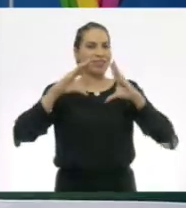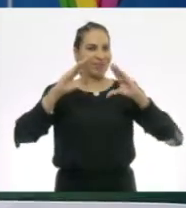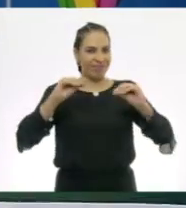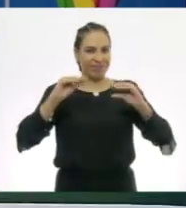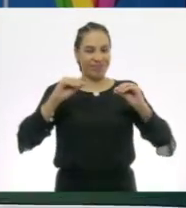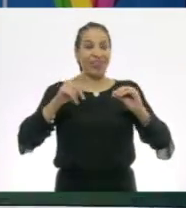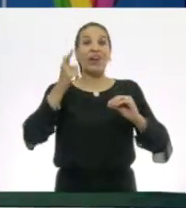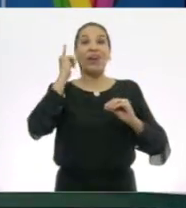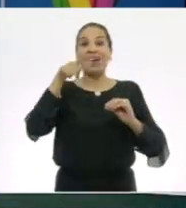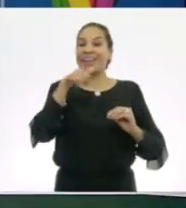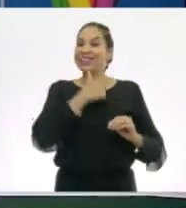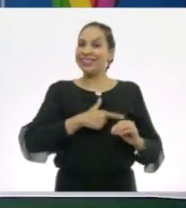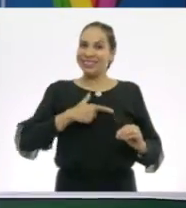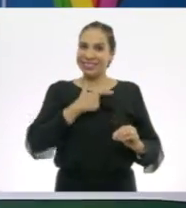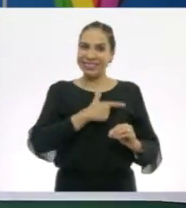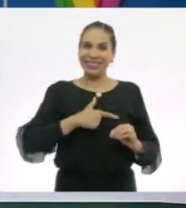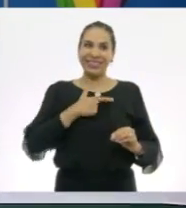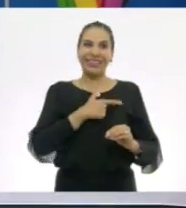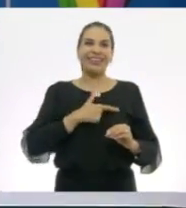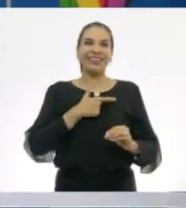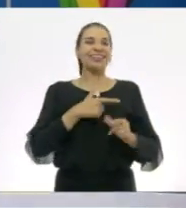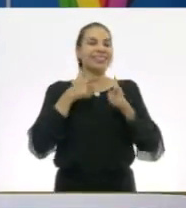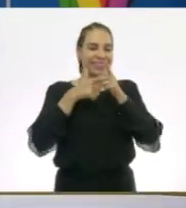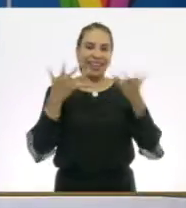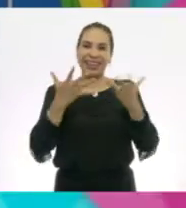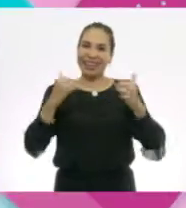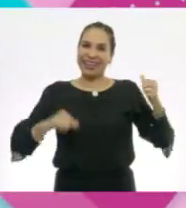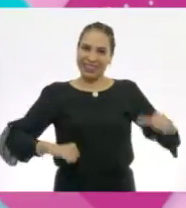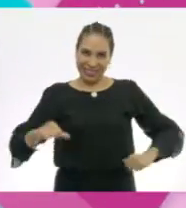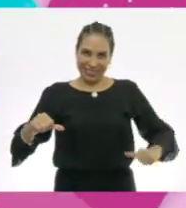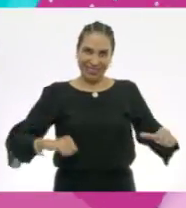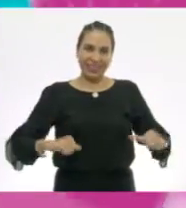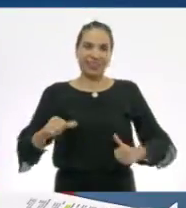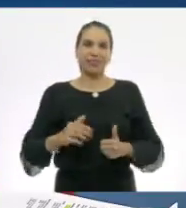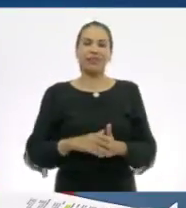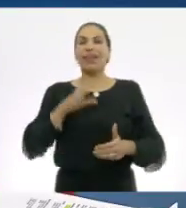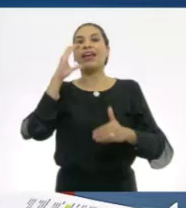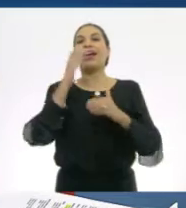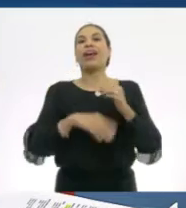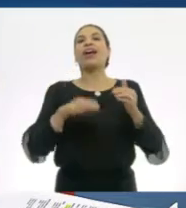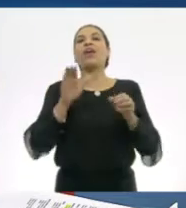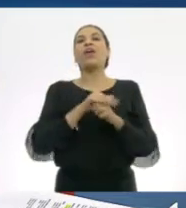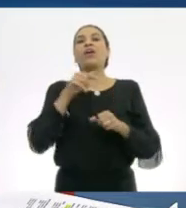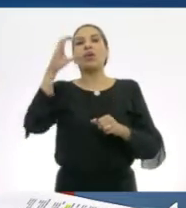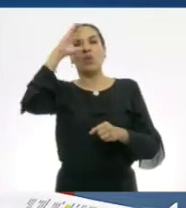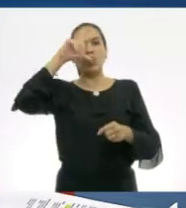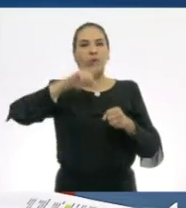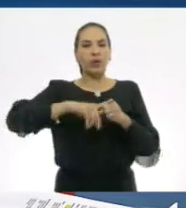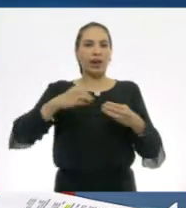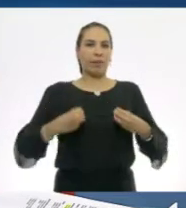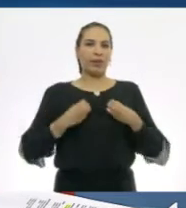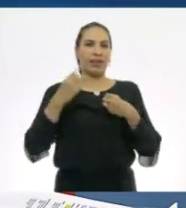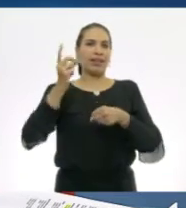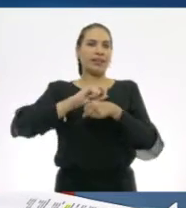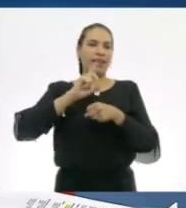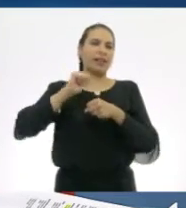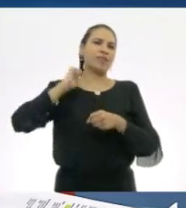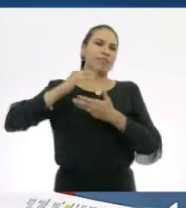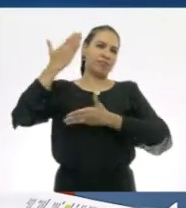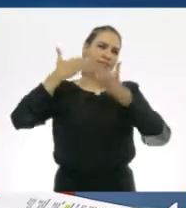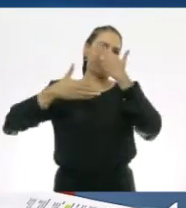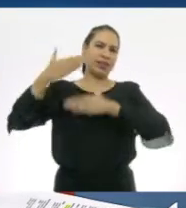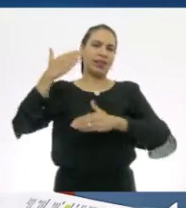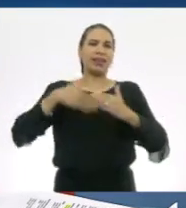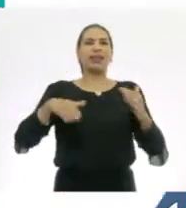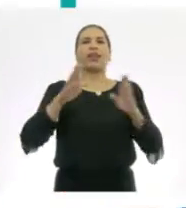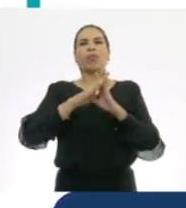sesión. Espero que les haya gustado y no dejen de realizar la actividad. Hemos terminado con cultura y vida cotidiana del pasado, a